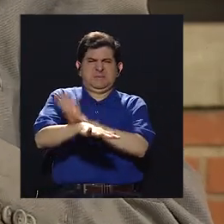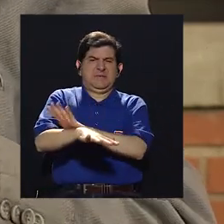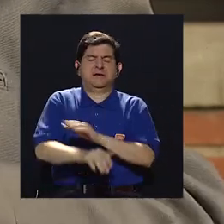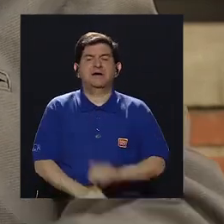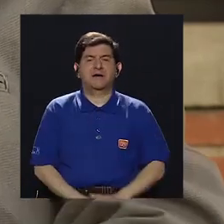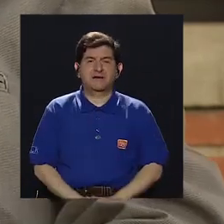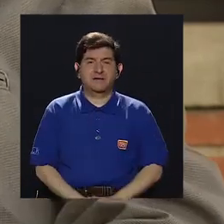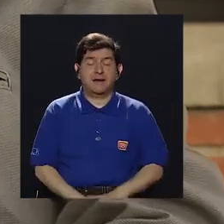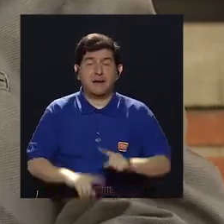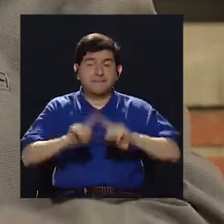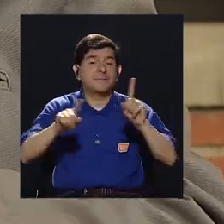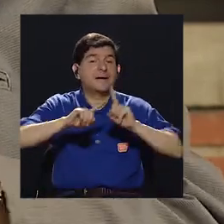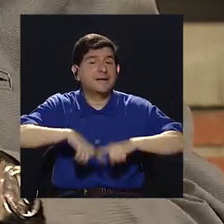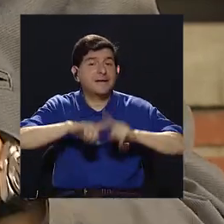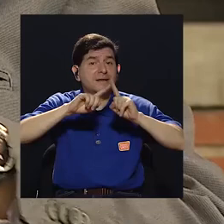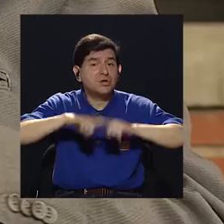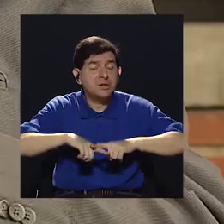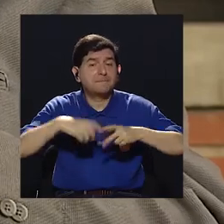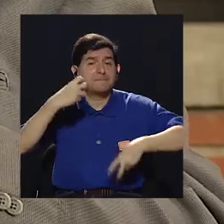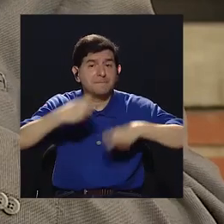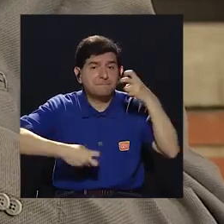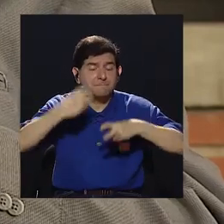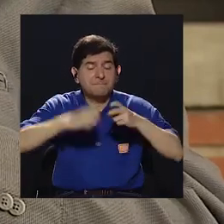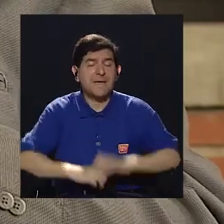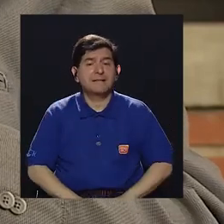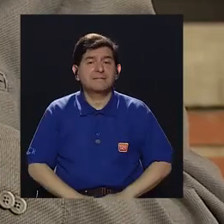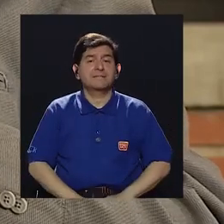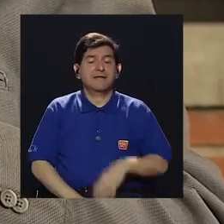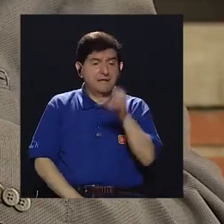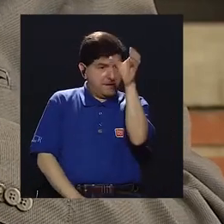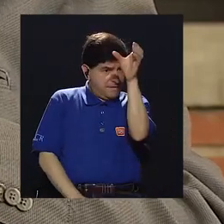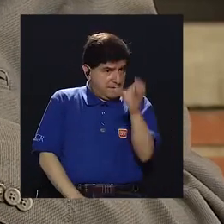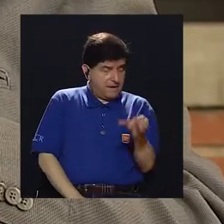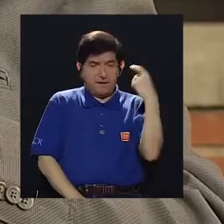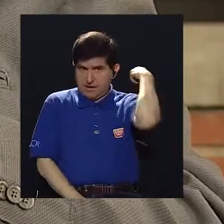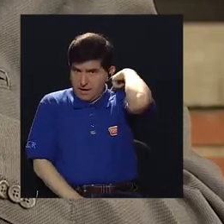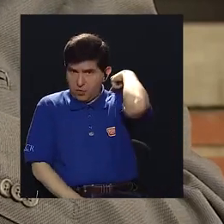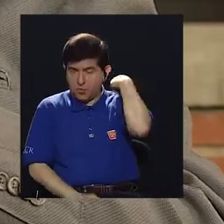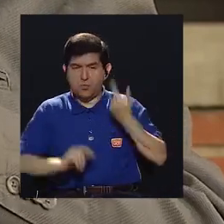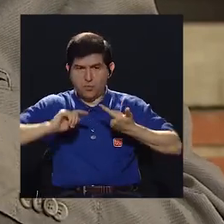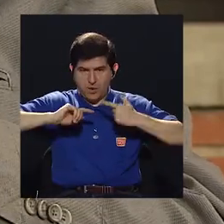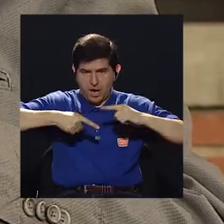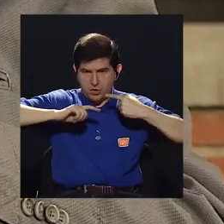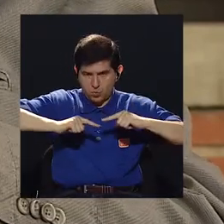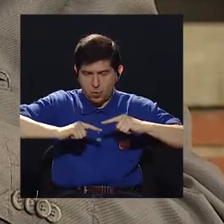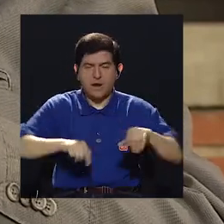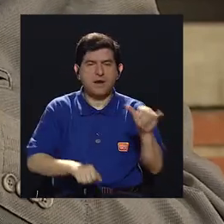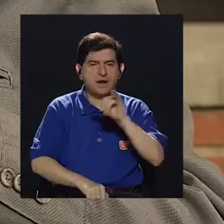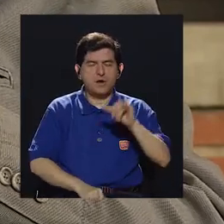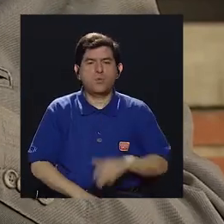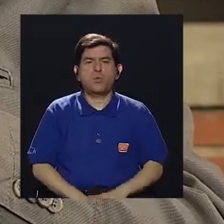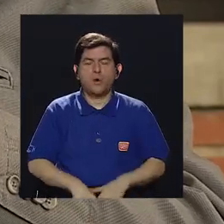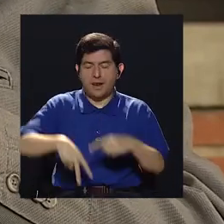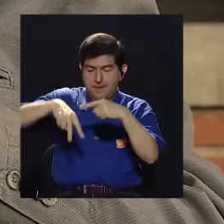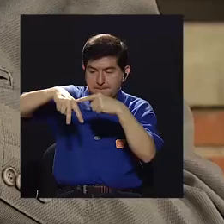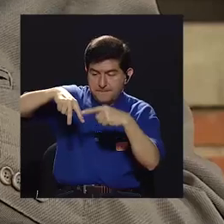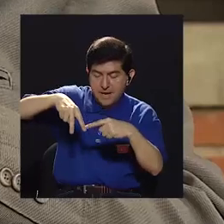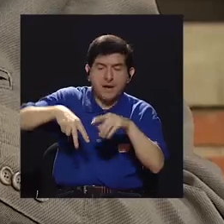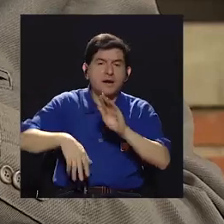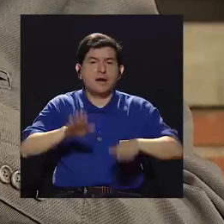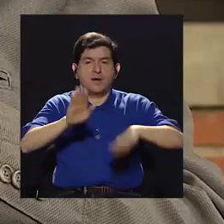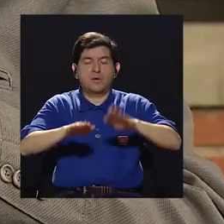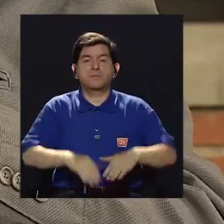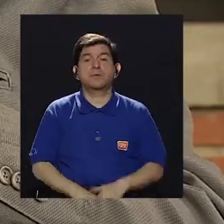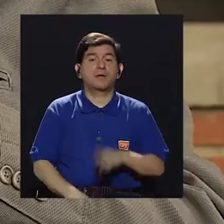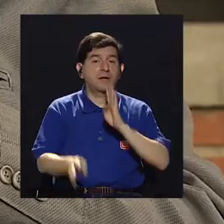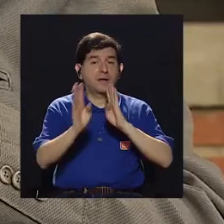todo esto y esa pérdida. Pero sí depende de a dónde esté el problema en la columna, digamos es el dolor del pie o de la pierna. Ahora,